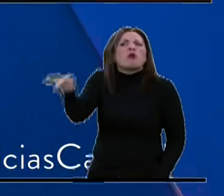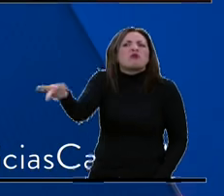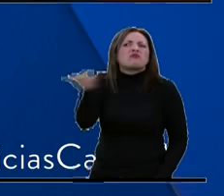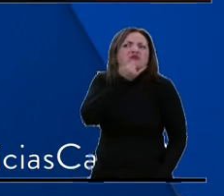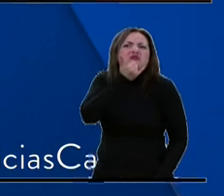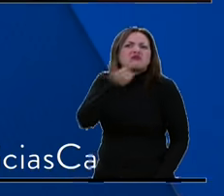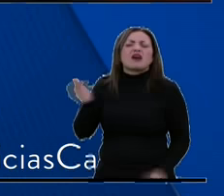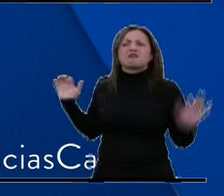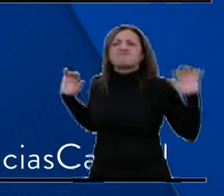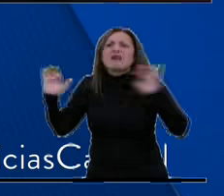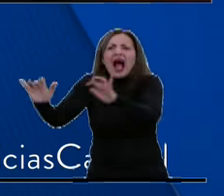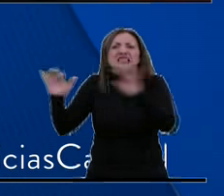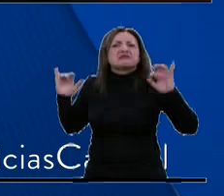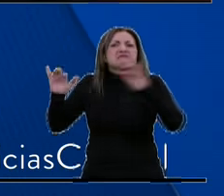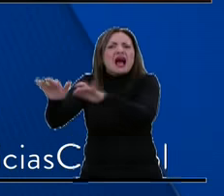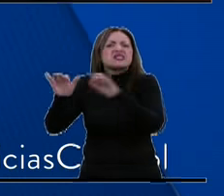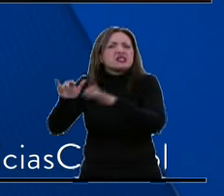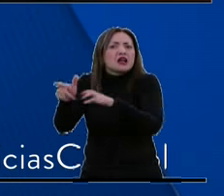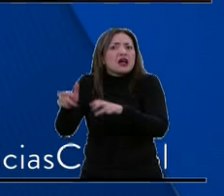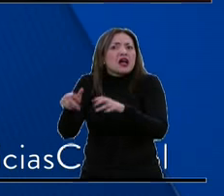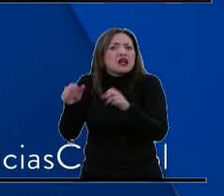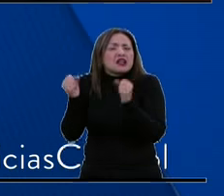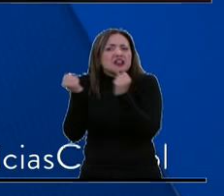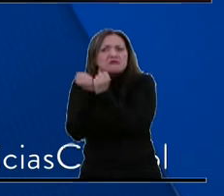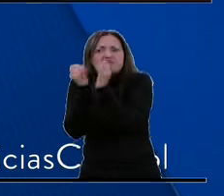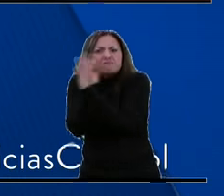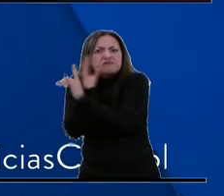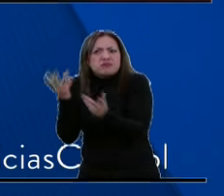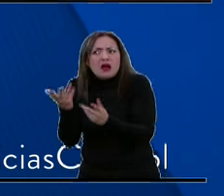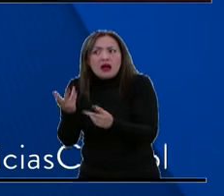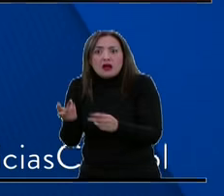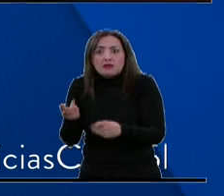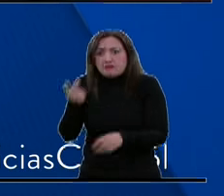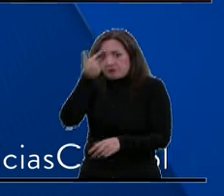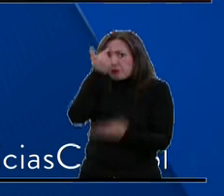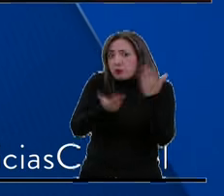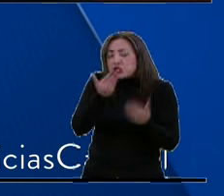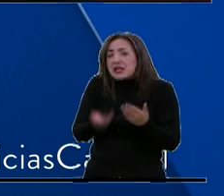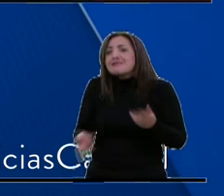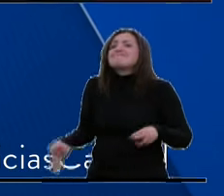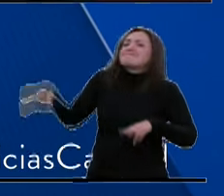se contempla todavía endurecer más las medidas